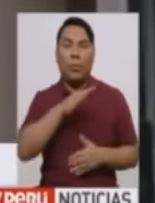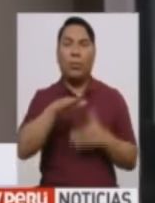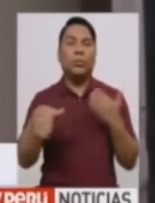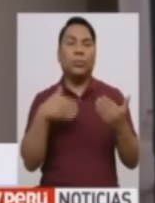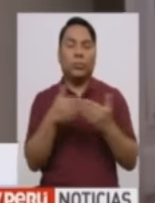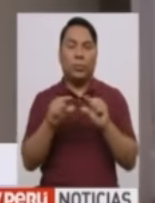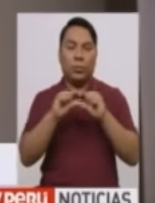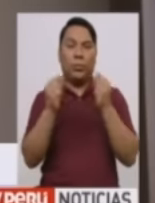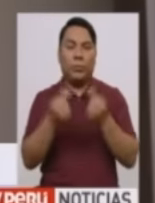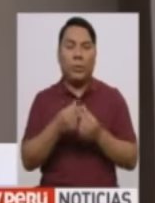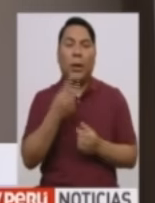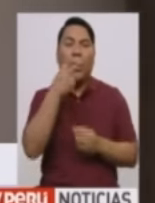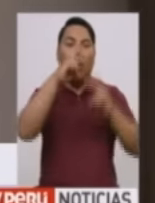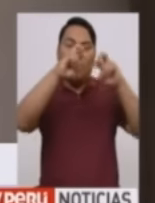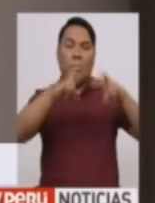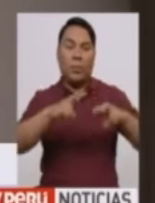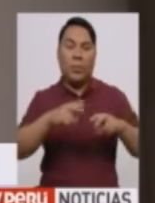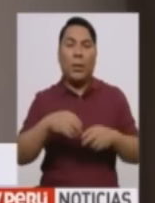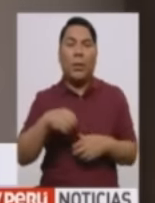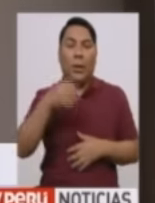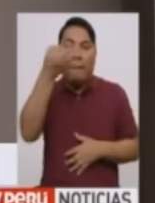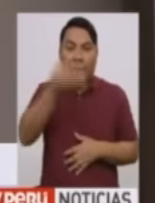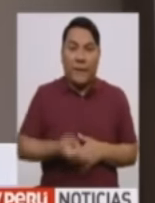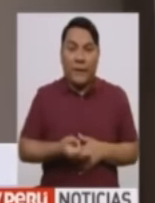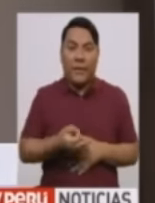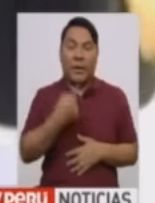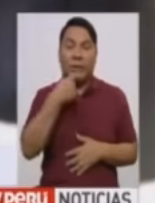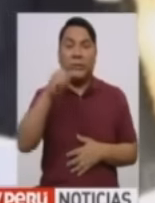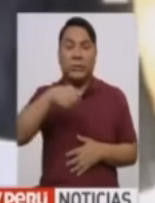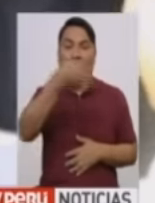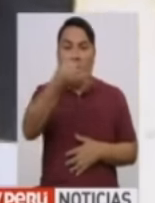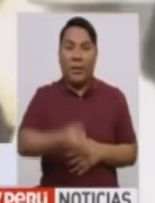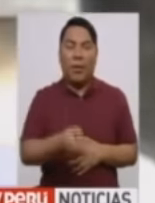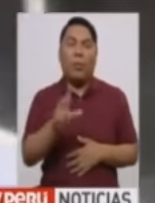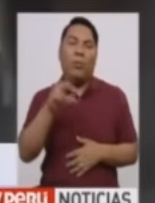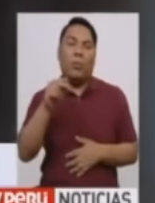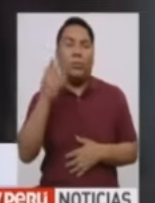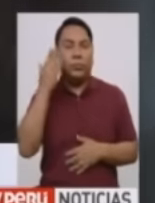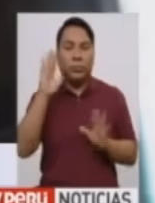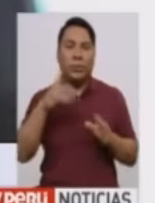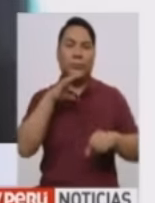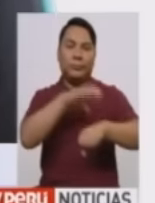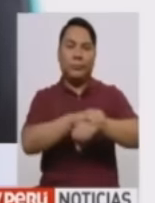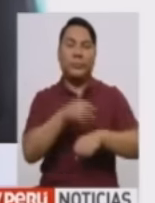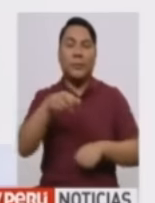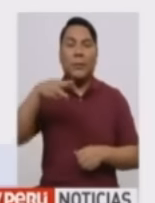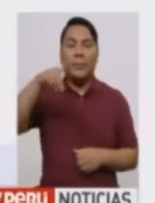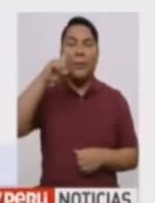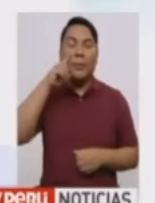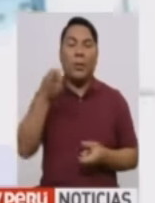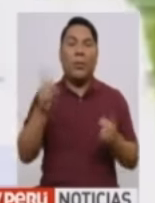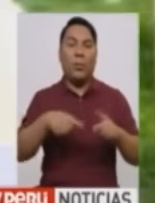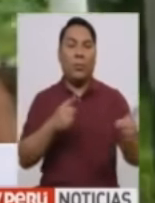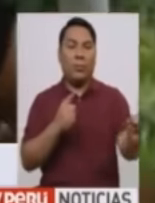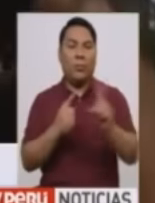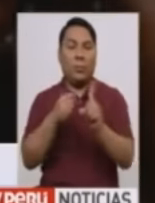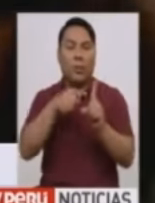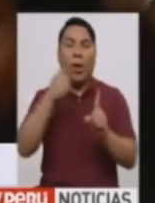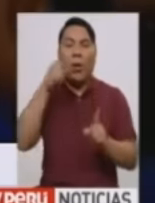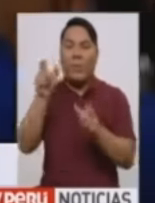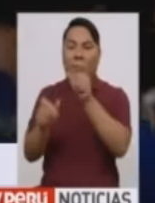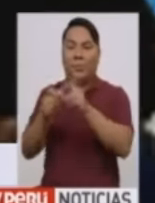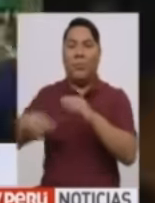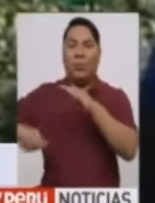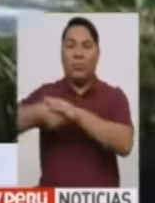cuán cierta es la versión. La intervención se realizó este miércoles en el momento en el que los traficantes